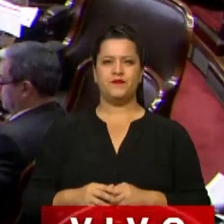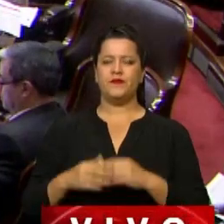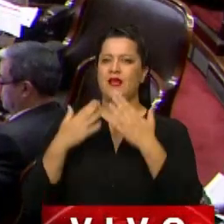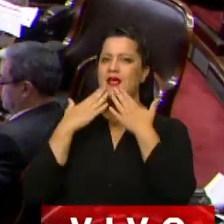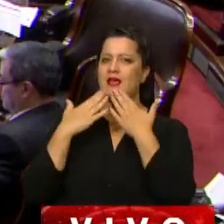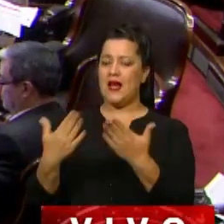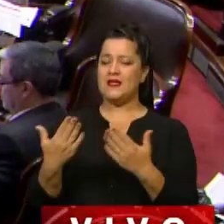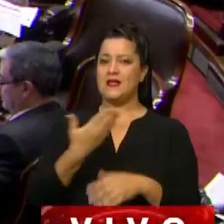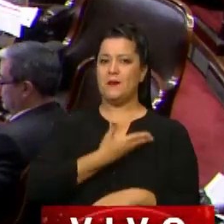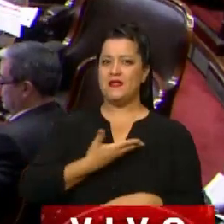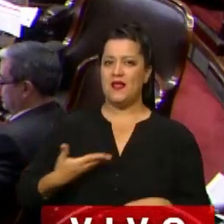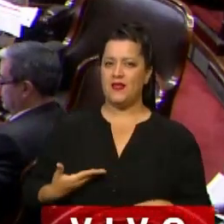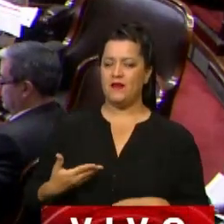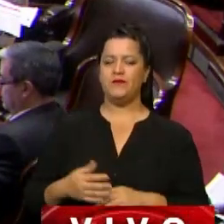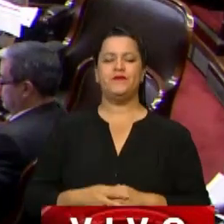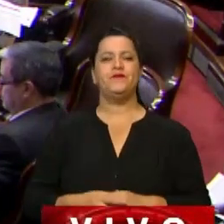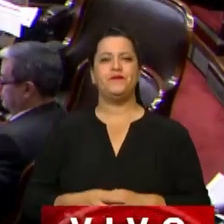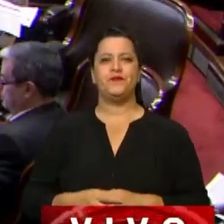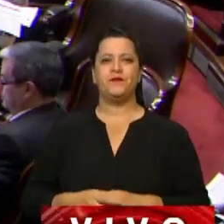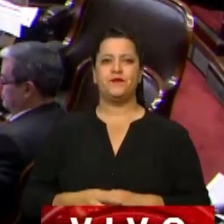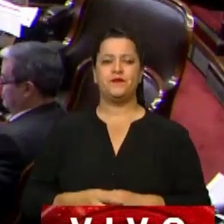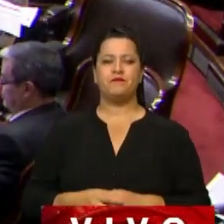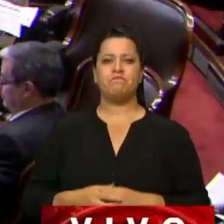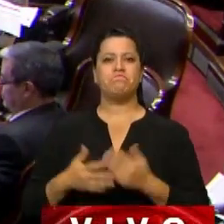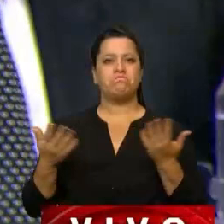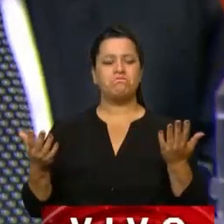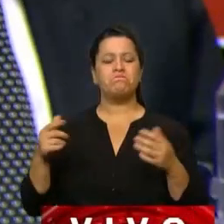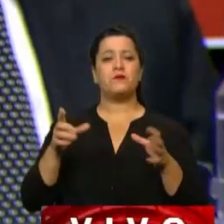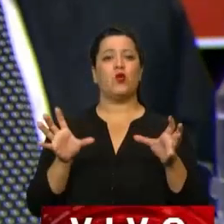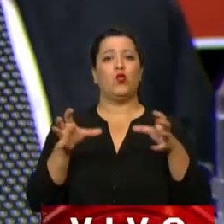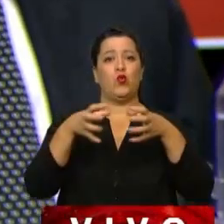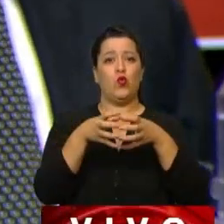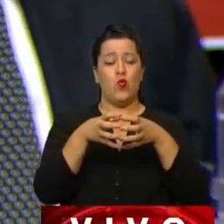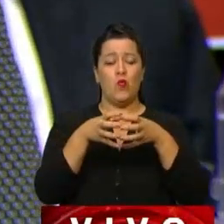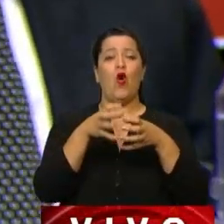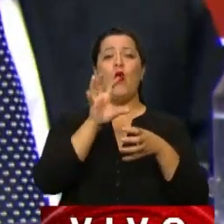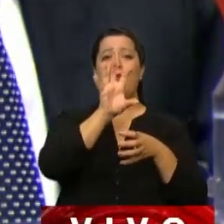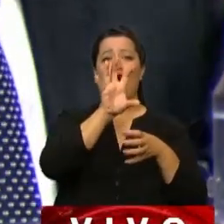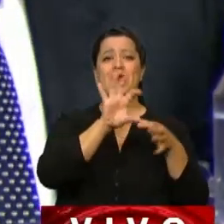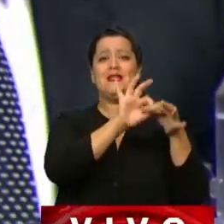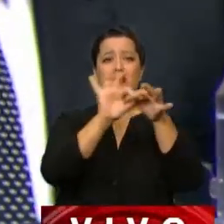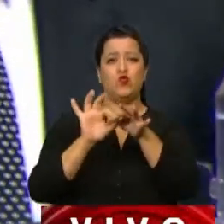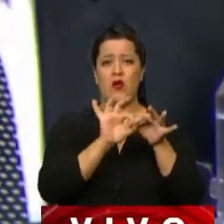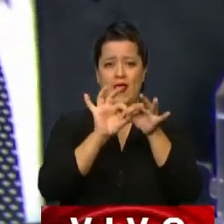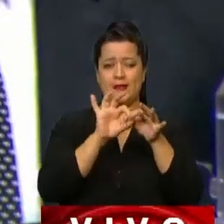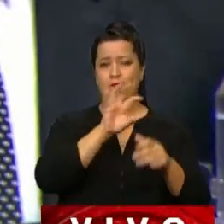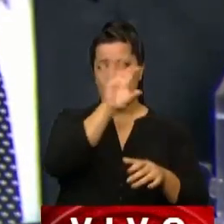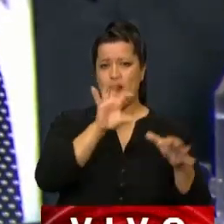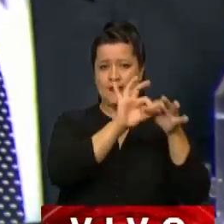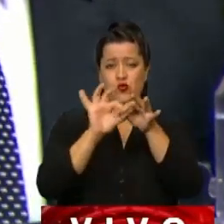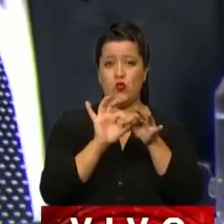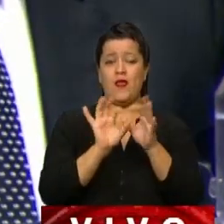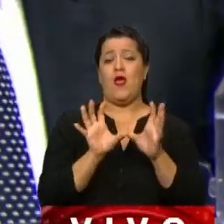Gracias, señor presidente. Bueno, desde el interbloque Provincias Unidas y el bloque